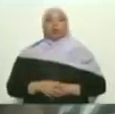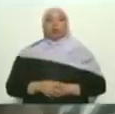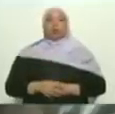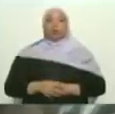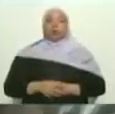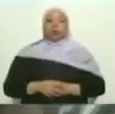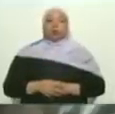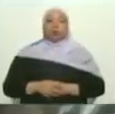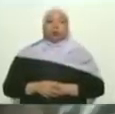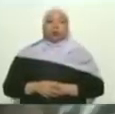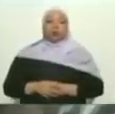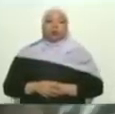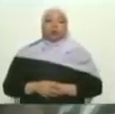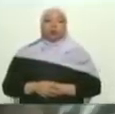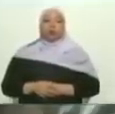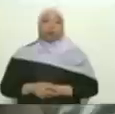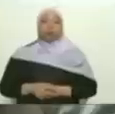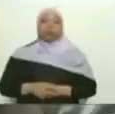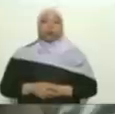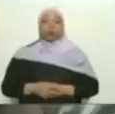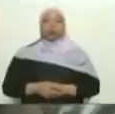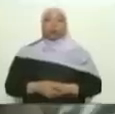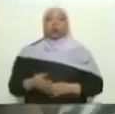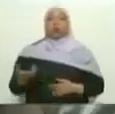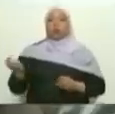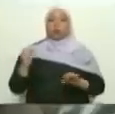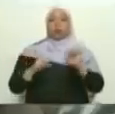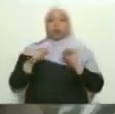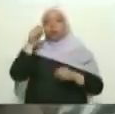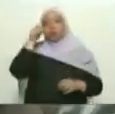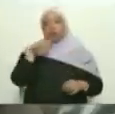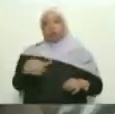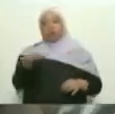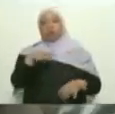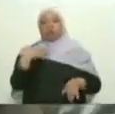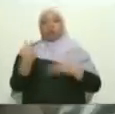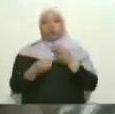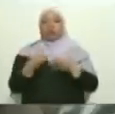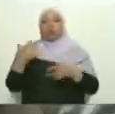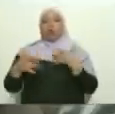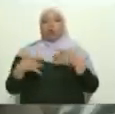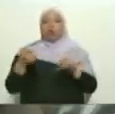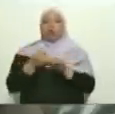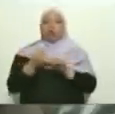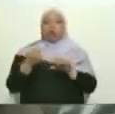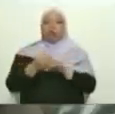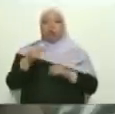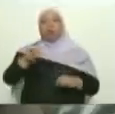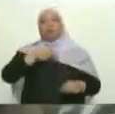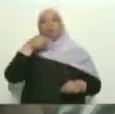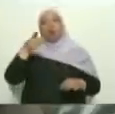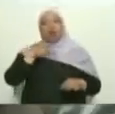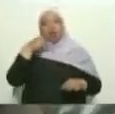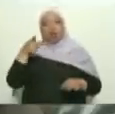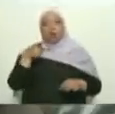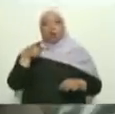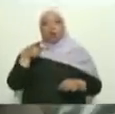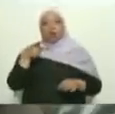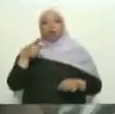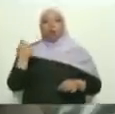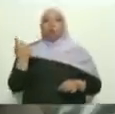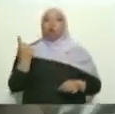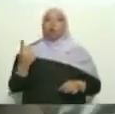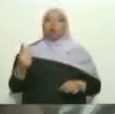y que ha llevado a repudiar, a que el pueblo repudie a todos estos actores políticos, que